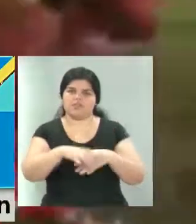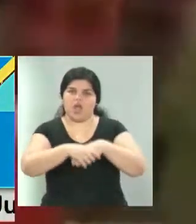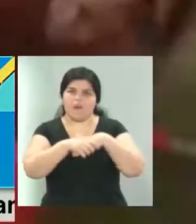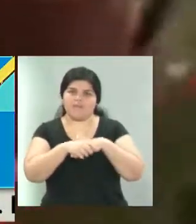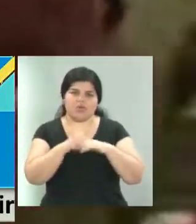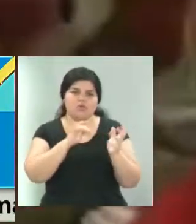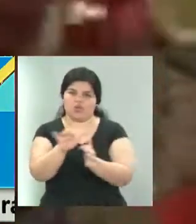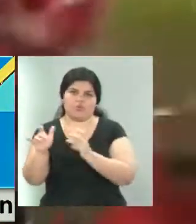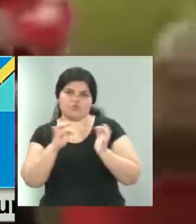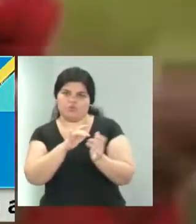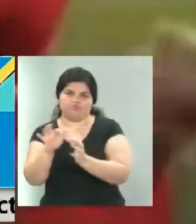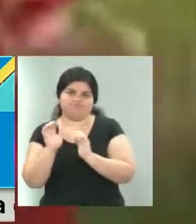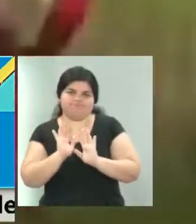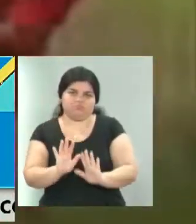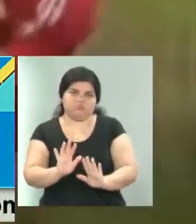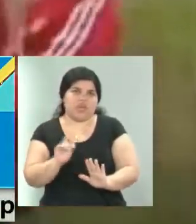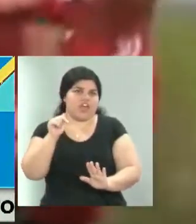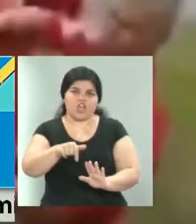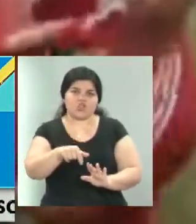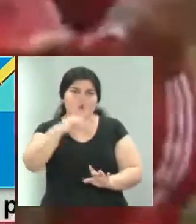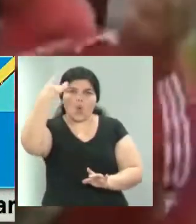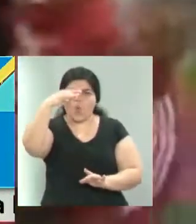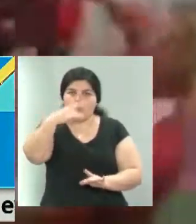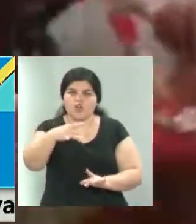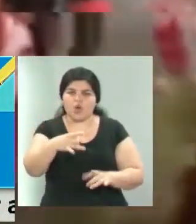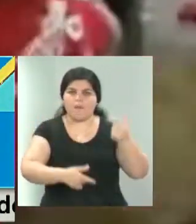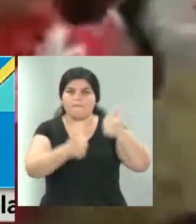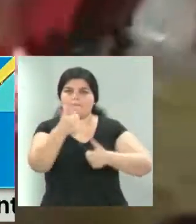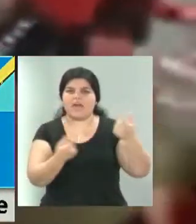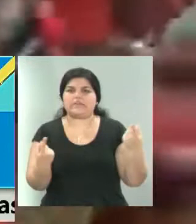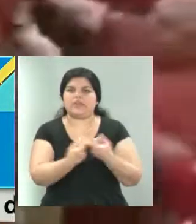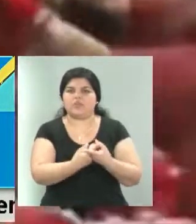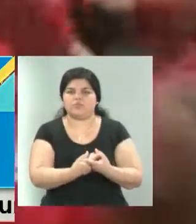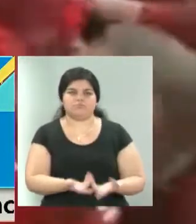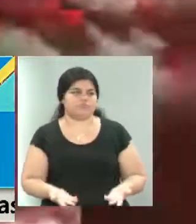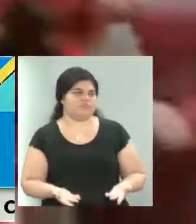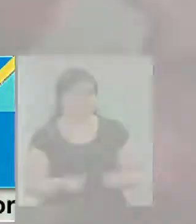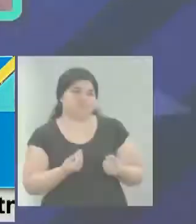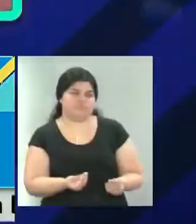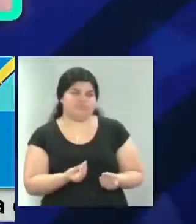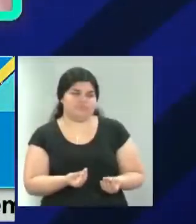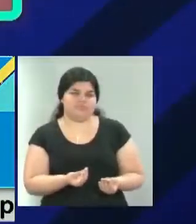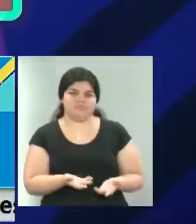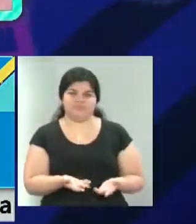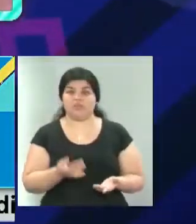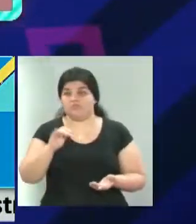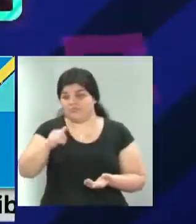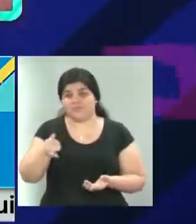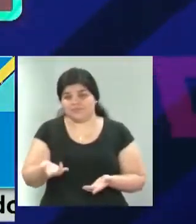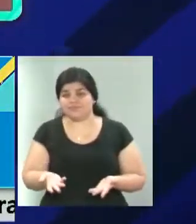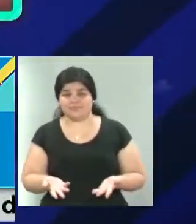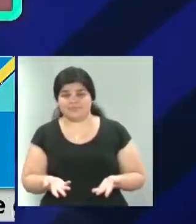juego, es un partido. Sí, claro. Lo que pasa es que. Anda a explicarle está, no, por eso digo, pero está llevado en algunos